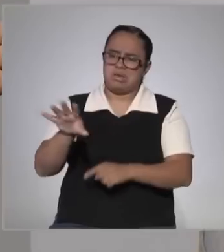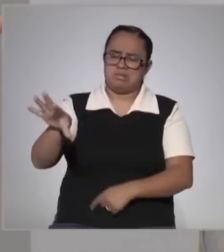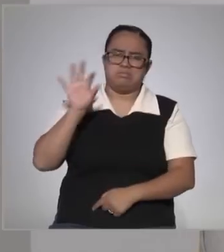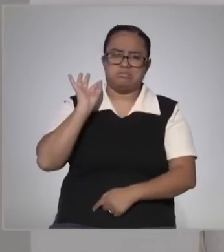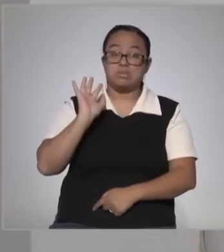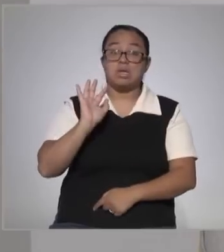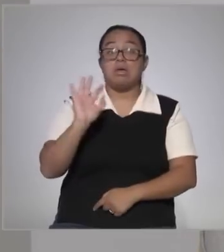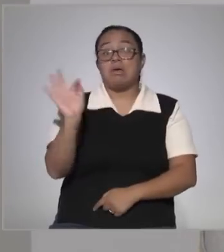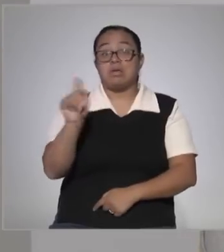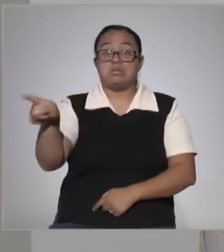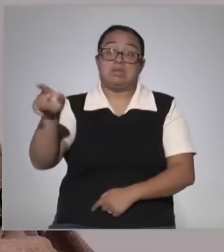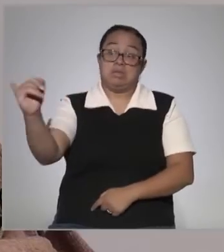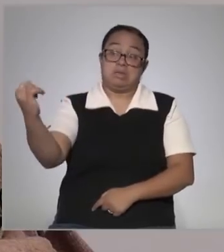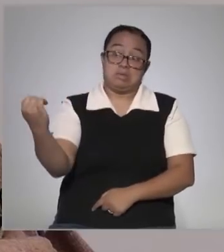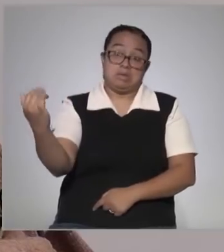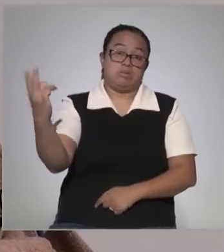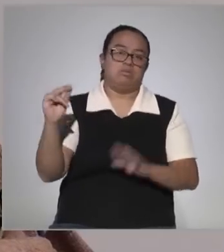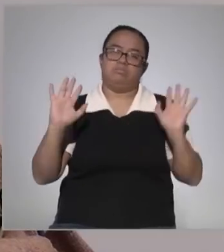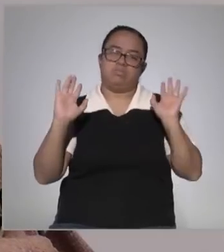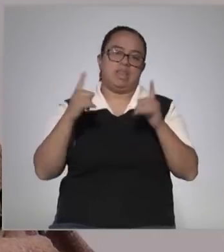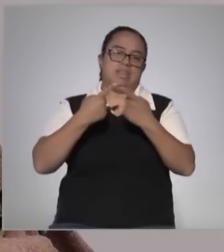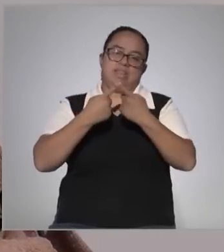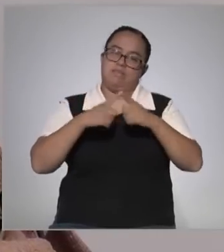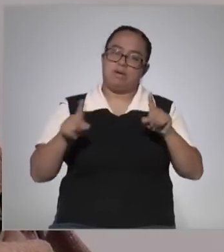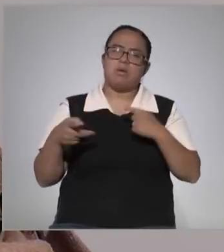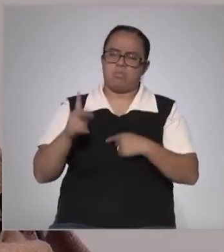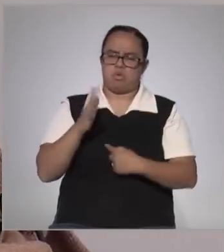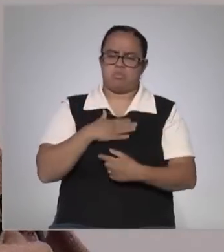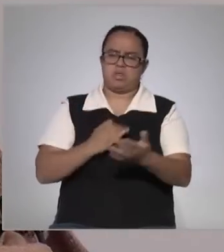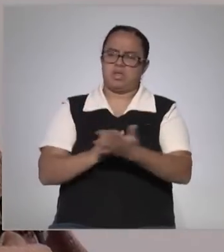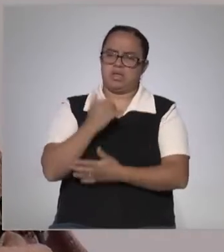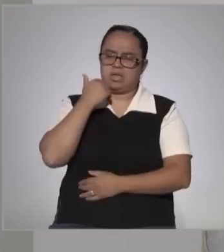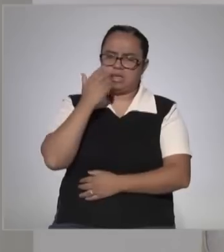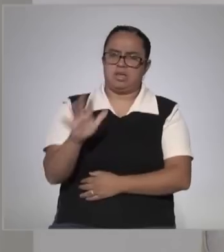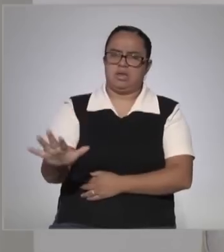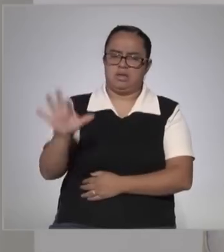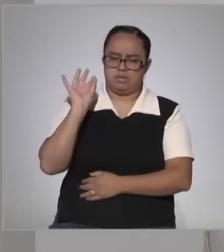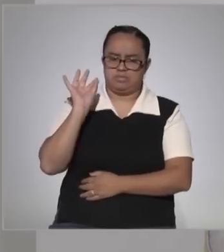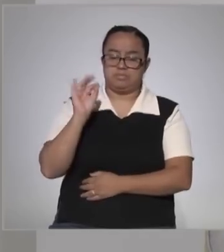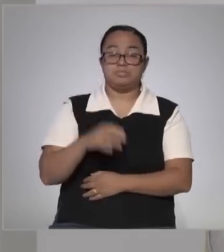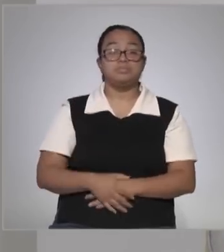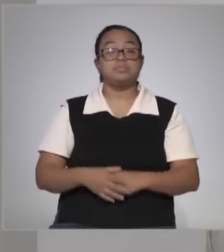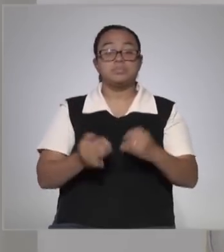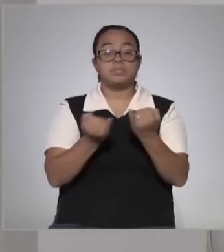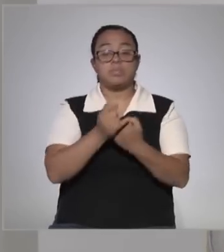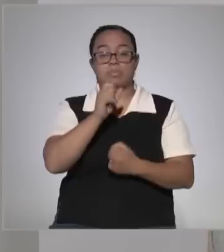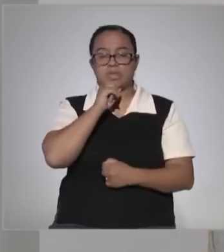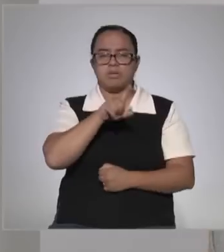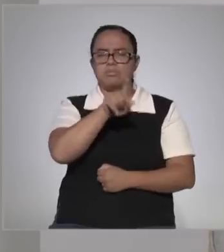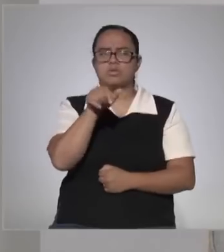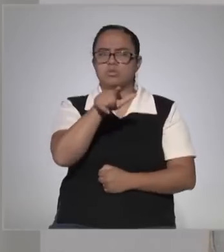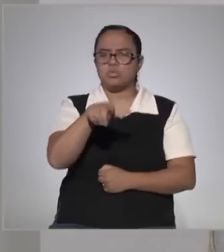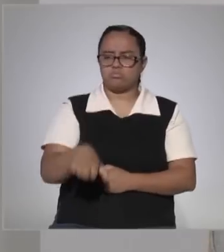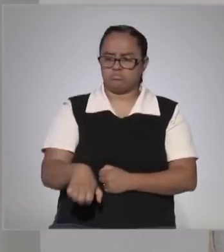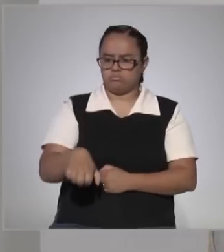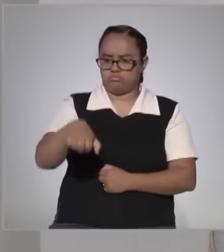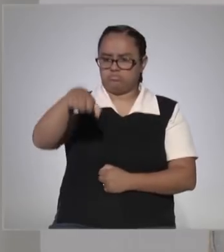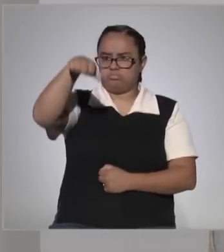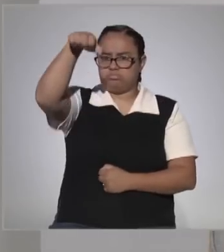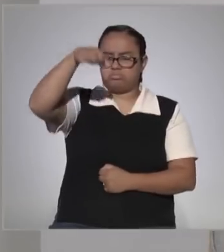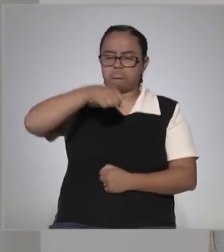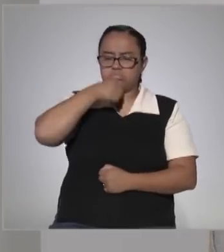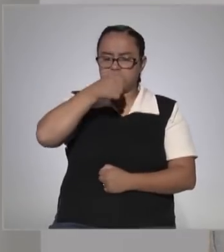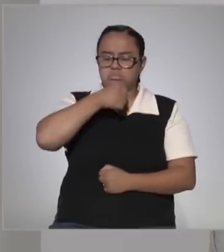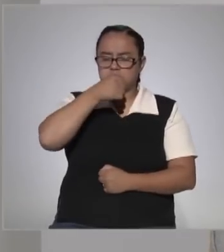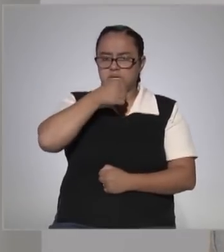otra historia diferente. La condición con la que vas a llegar también a la vejez sí te